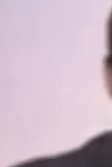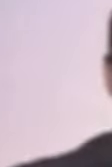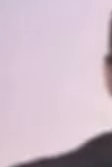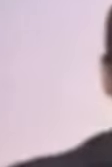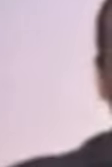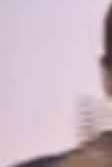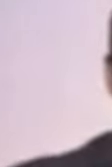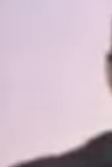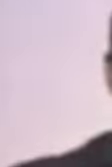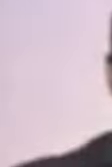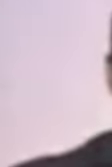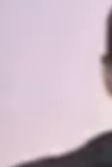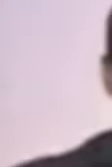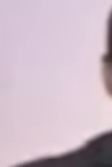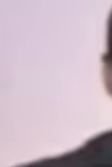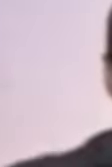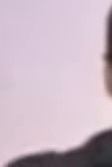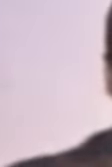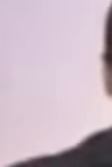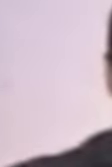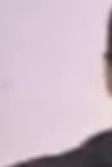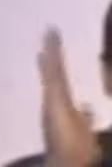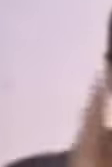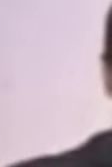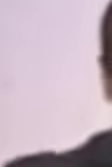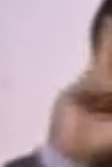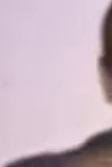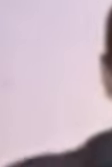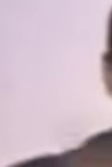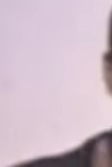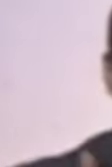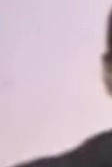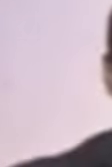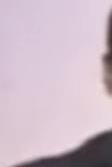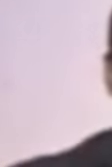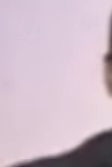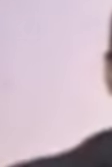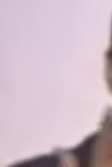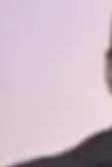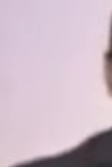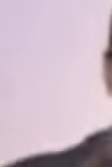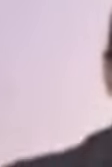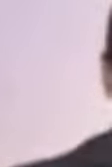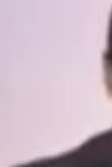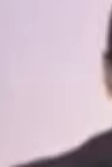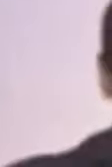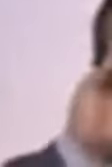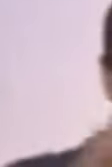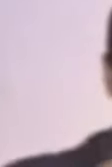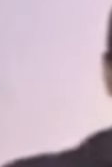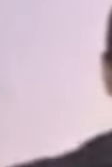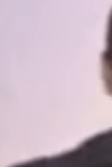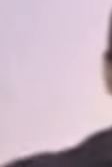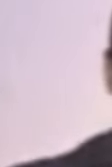mi voluntad ir a ningún lugar que me aleje de mi patria. Elijo permanecer en la tierra que me vio nacer y morir